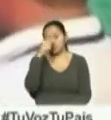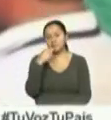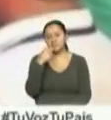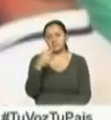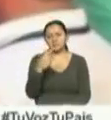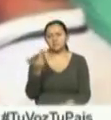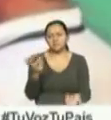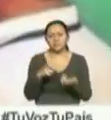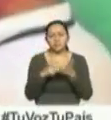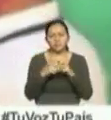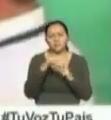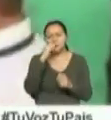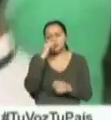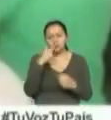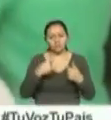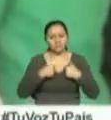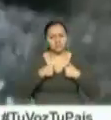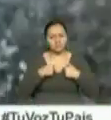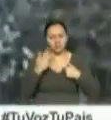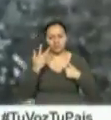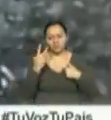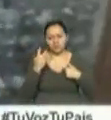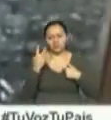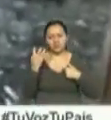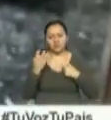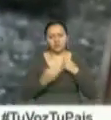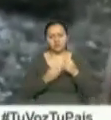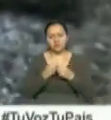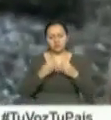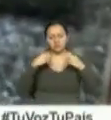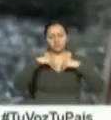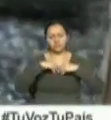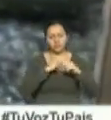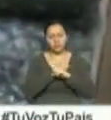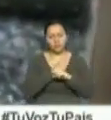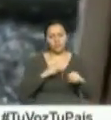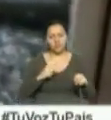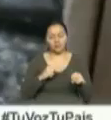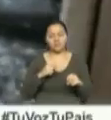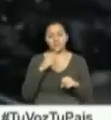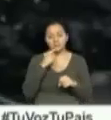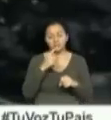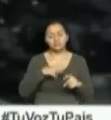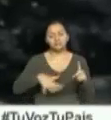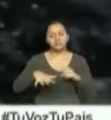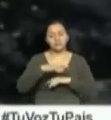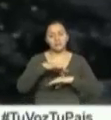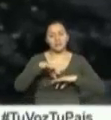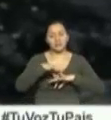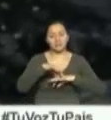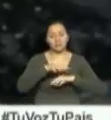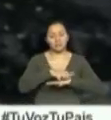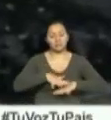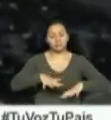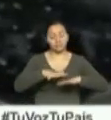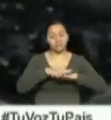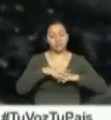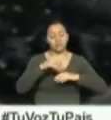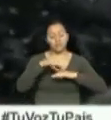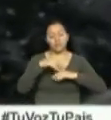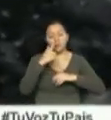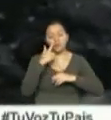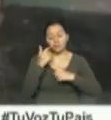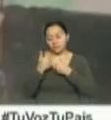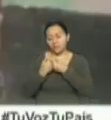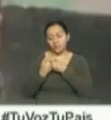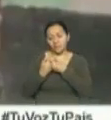el atacante era un niño de entre 12 y 14 años de edad. La boda se celebraba al aire libre. Tanto los novios que sobrevivieron como